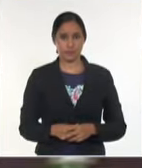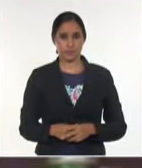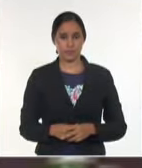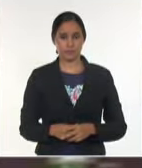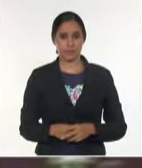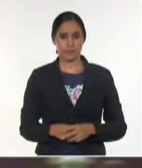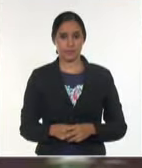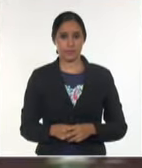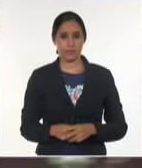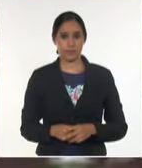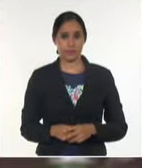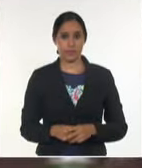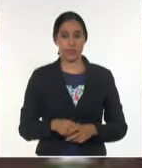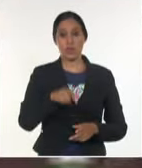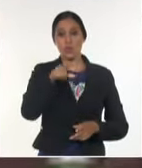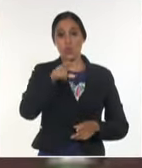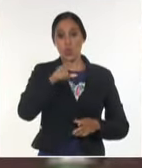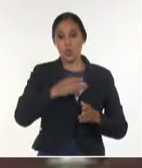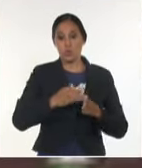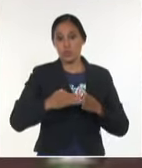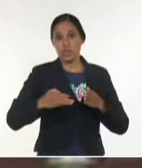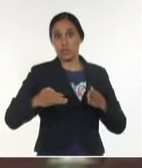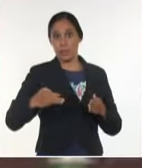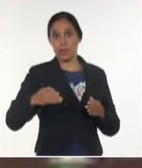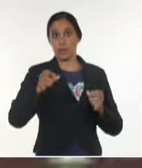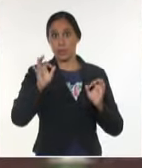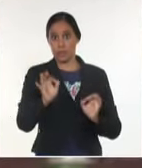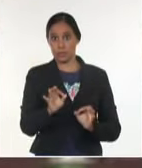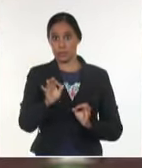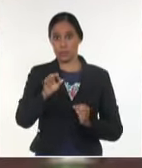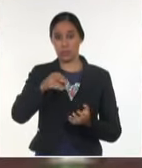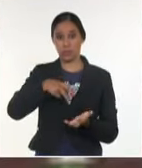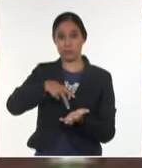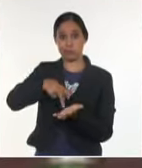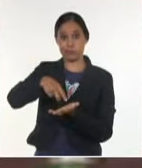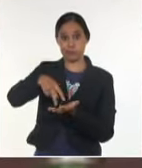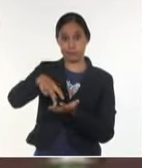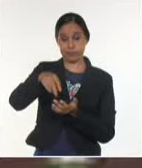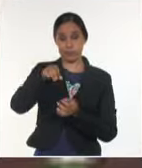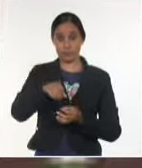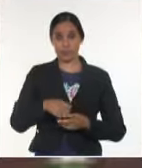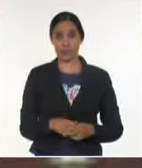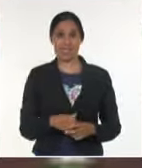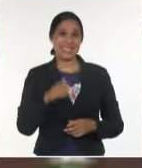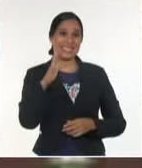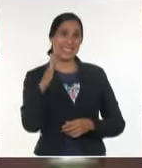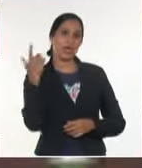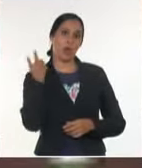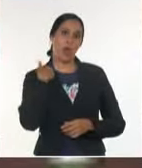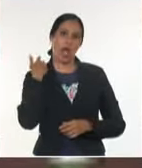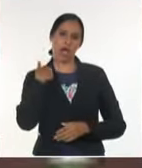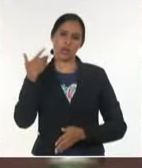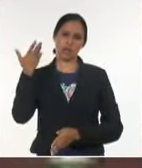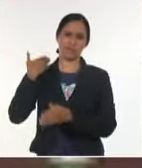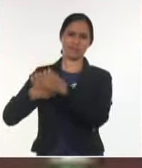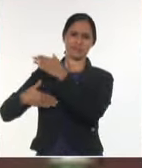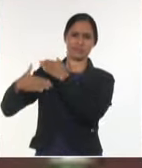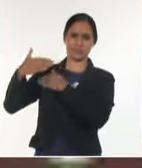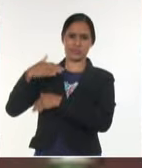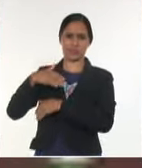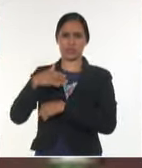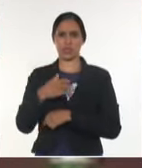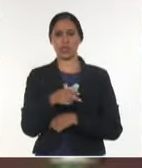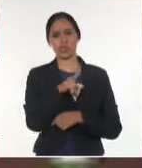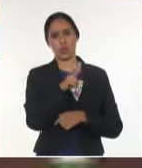en un centímetro menos, pero en esta pista consiguió hace 5 años récord del mundo con